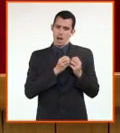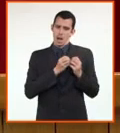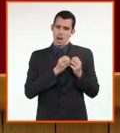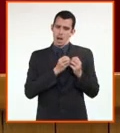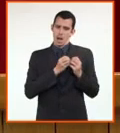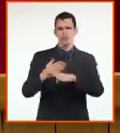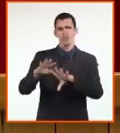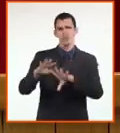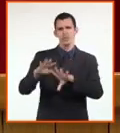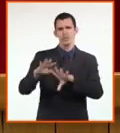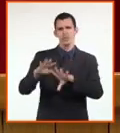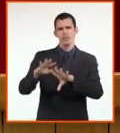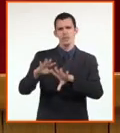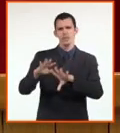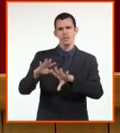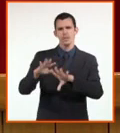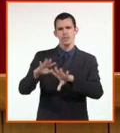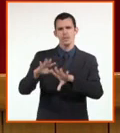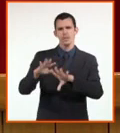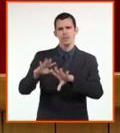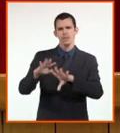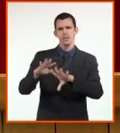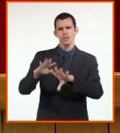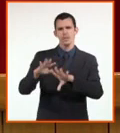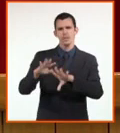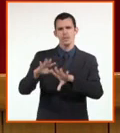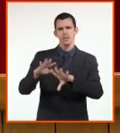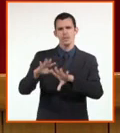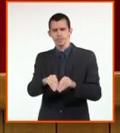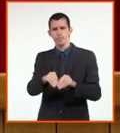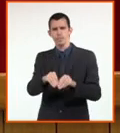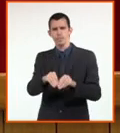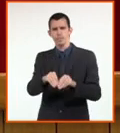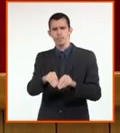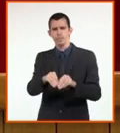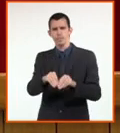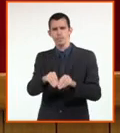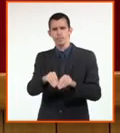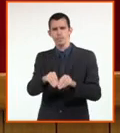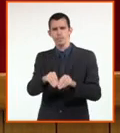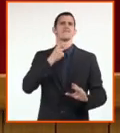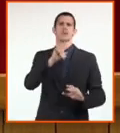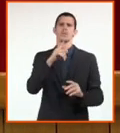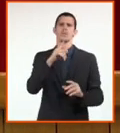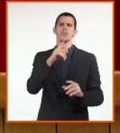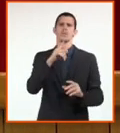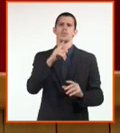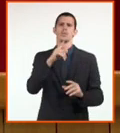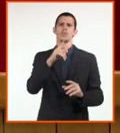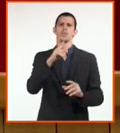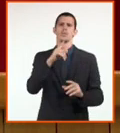Segundo, entender la FEU como un escenario posible donde todas y todos nuestros estudiantes